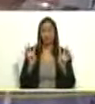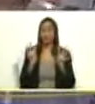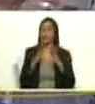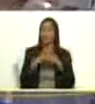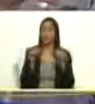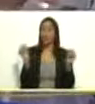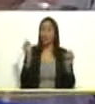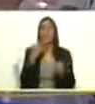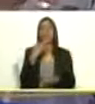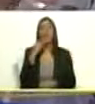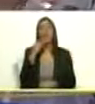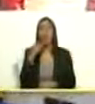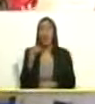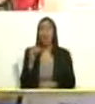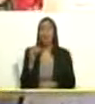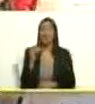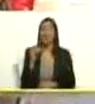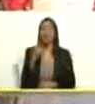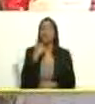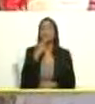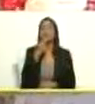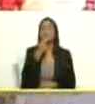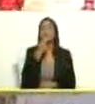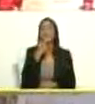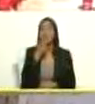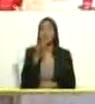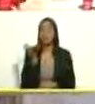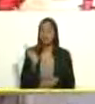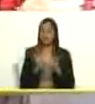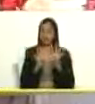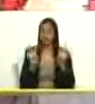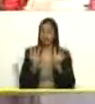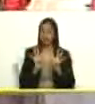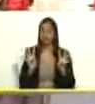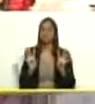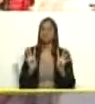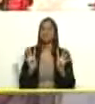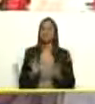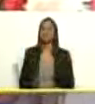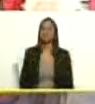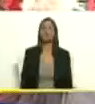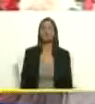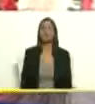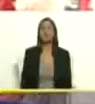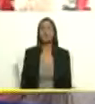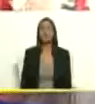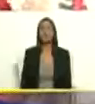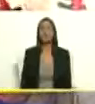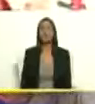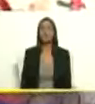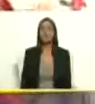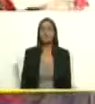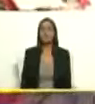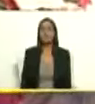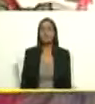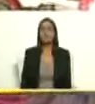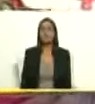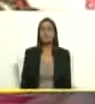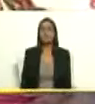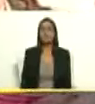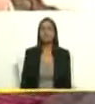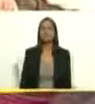juventud bella bella juventud Ah tremendo discurso se dio